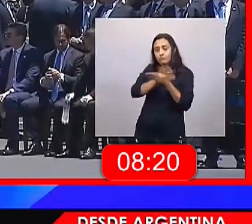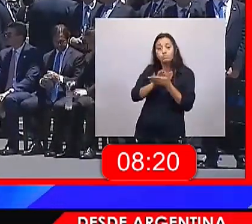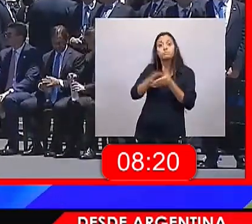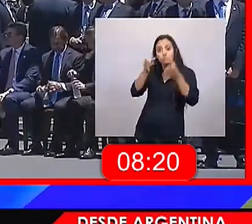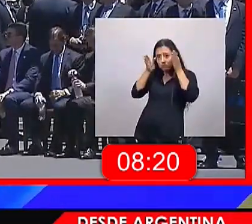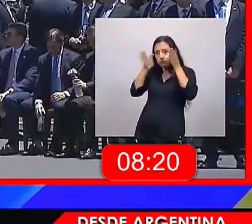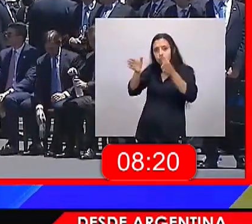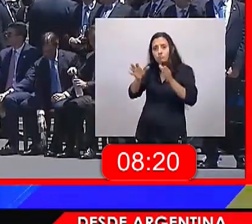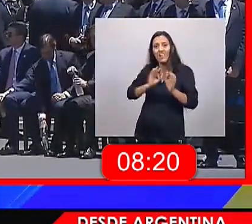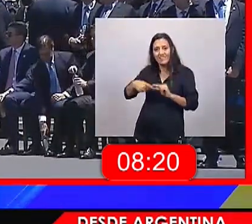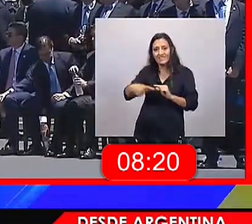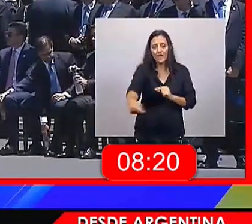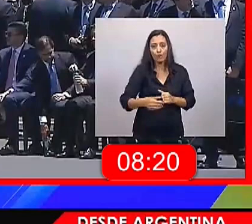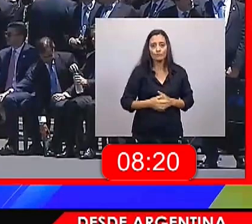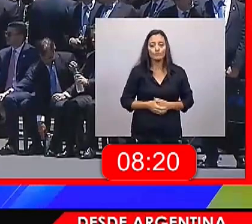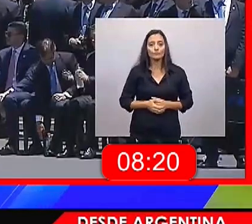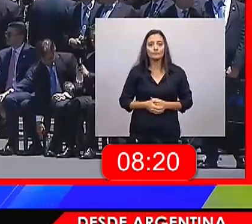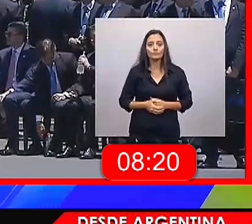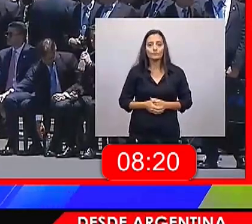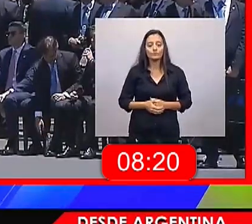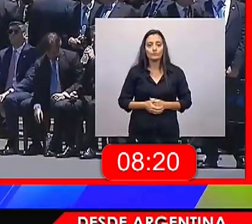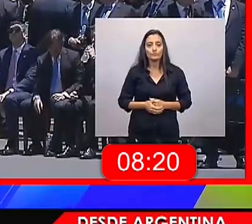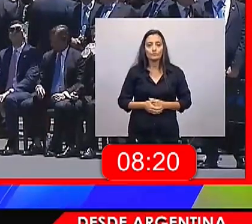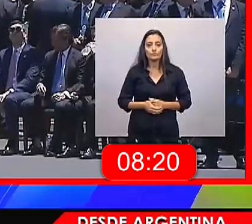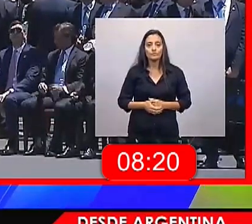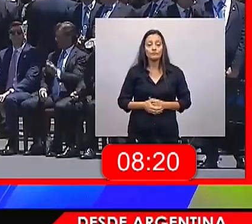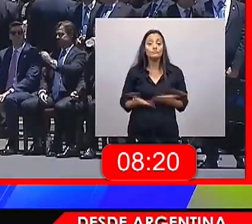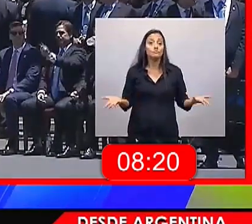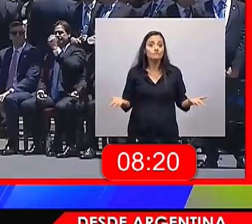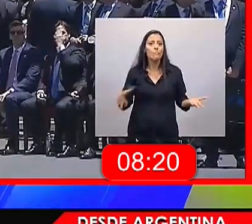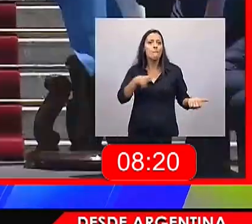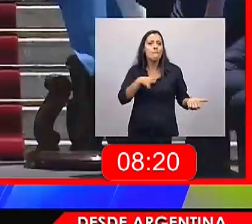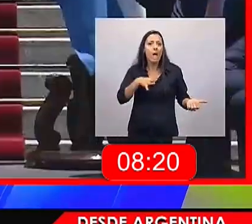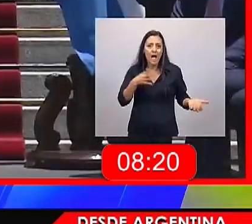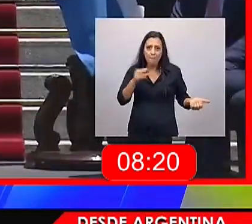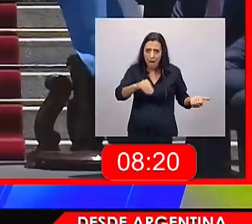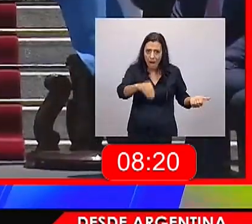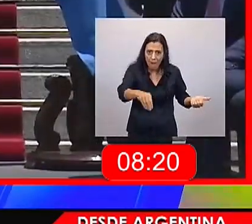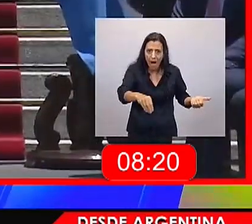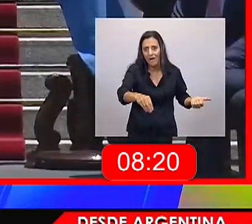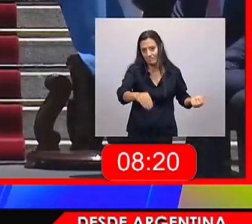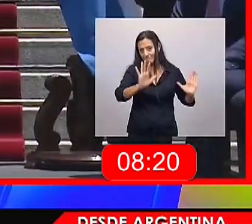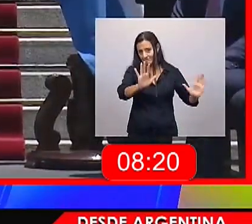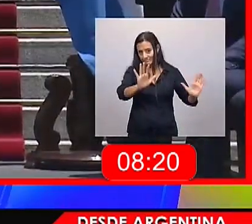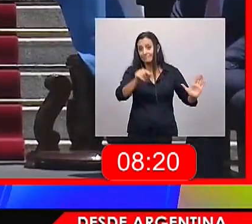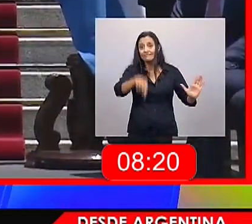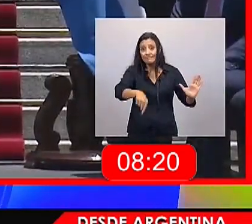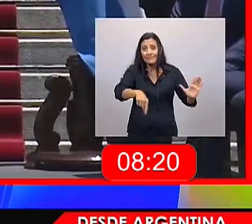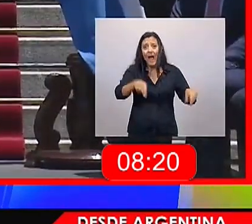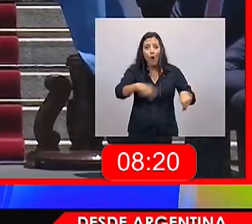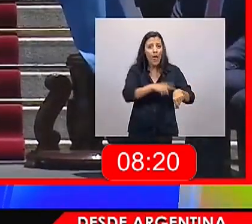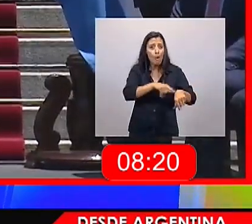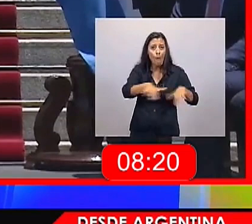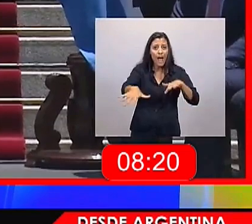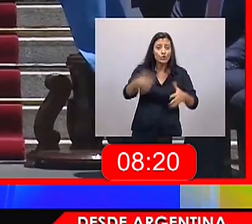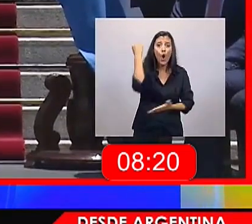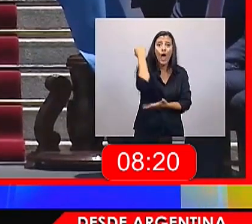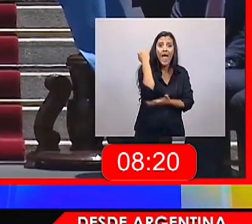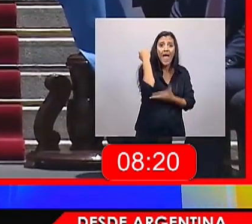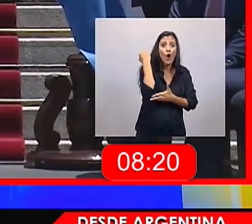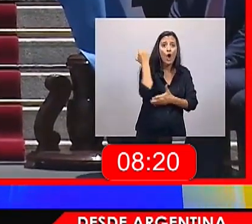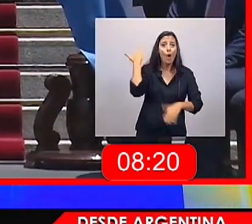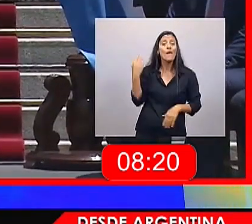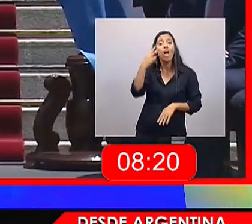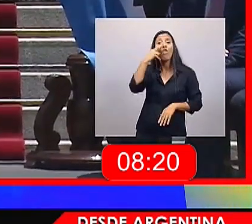del presidente. Entonces no llama la atención porque es una persona que venía trabajando con él desde que él se volcó a la política, entonces es